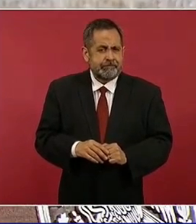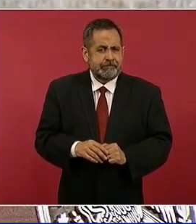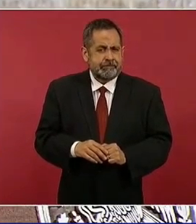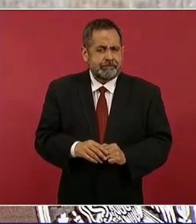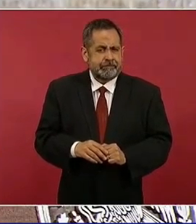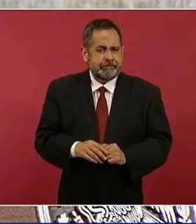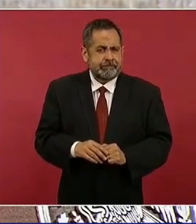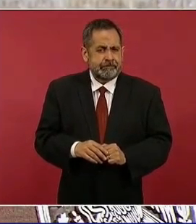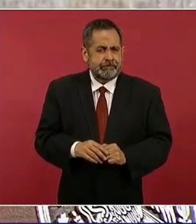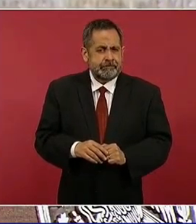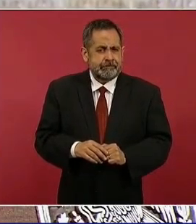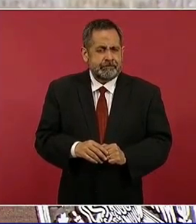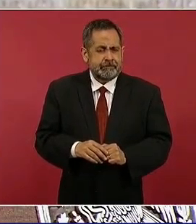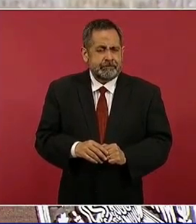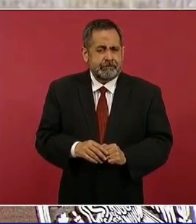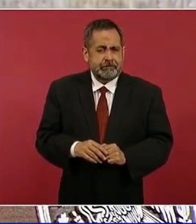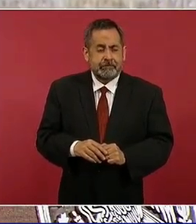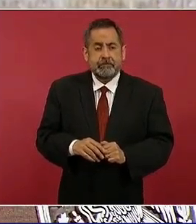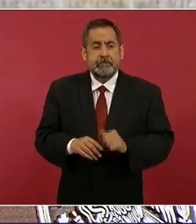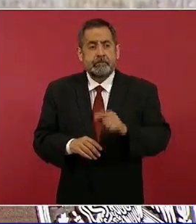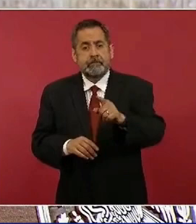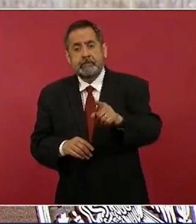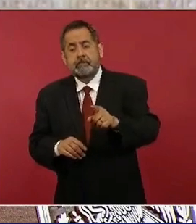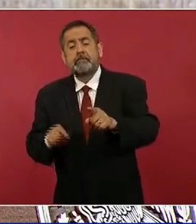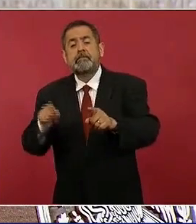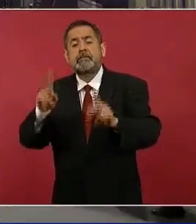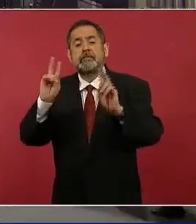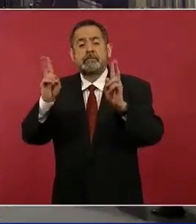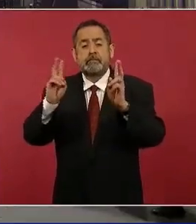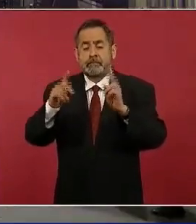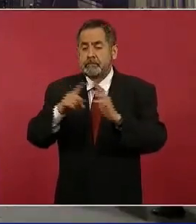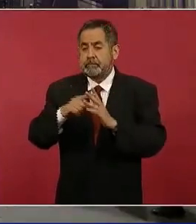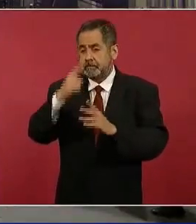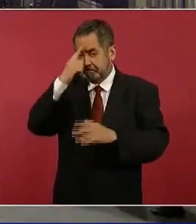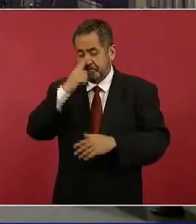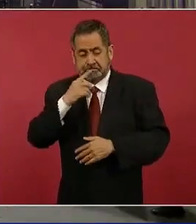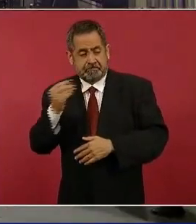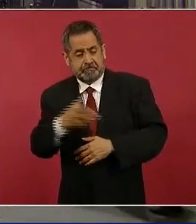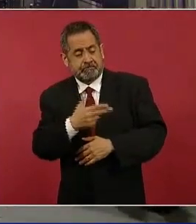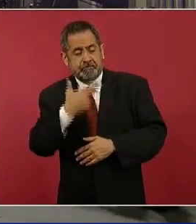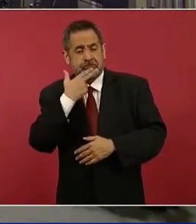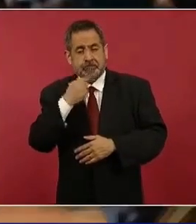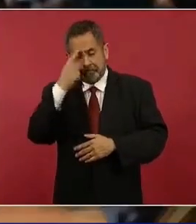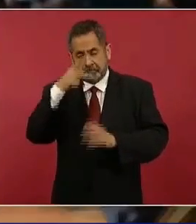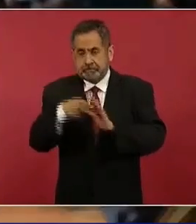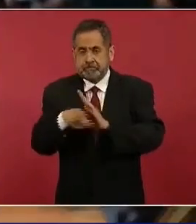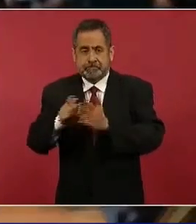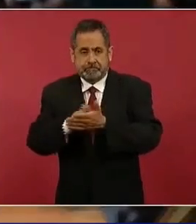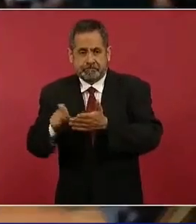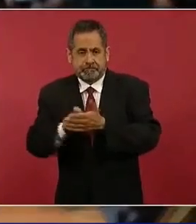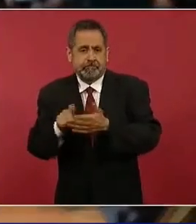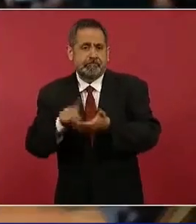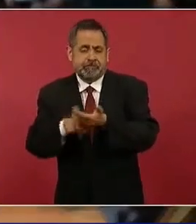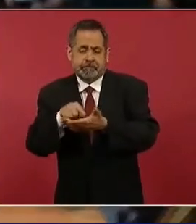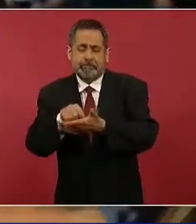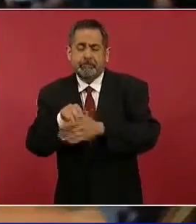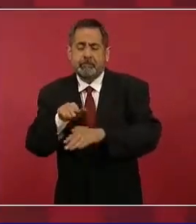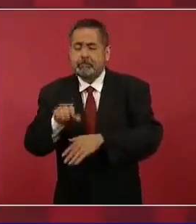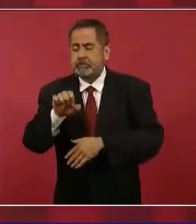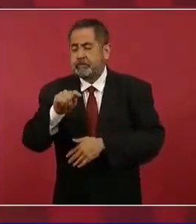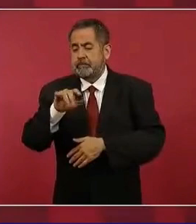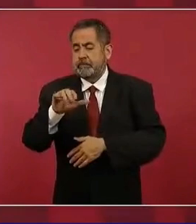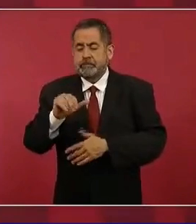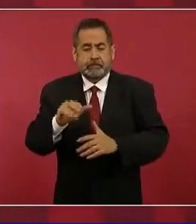Y ese de los cínicos no sirven para este oficio, donde habla precisamente del periodismo y de los principios éticos. Sí,